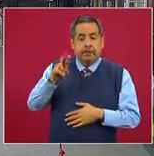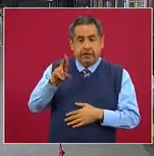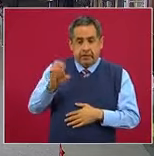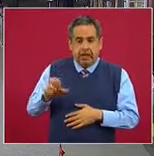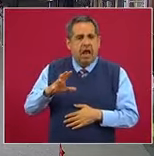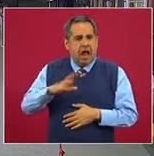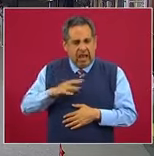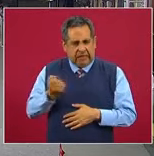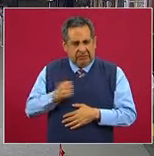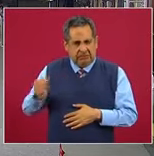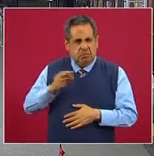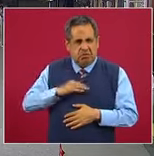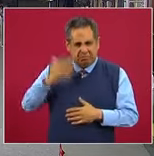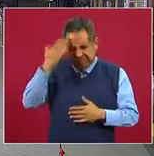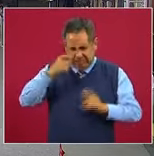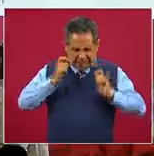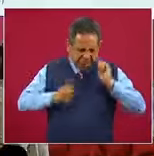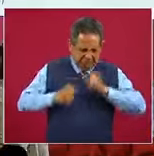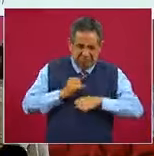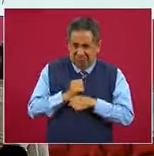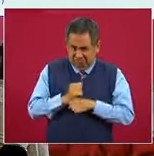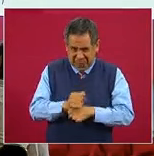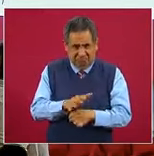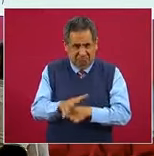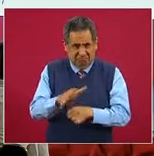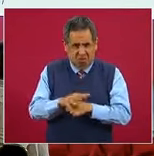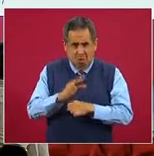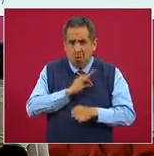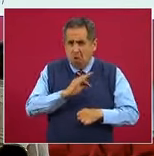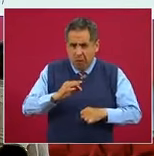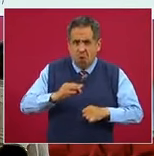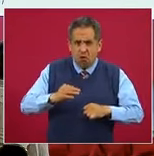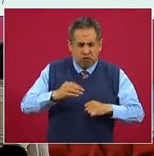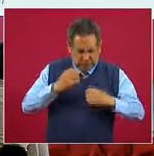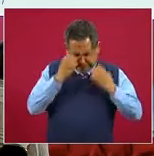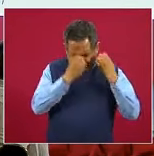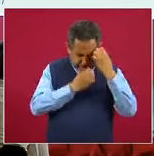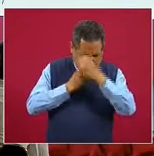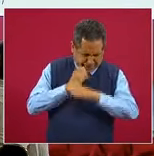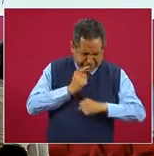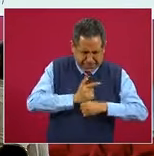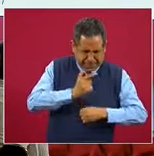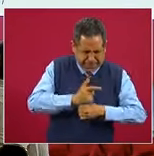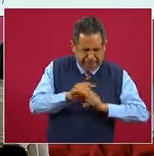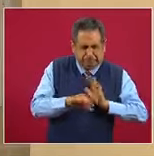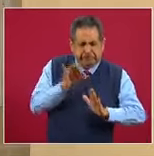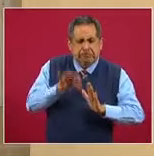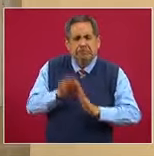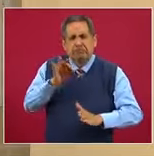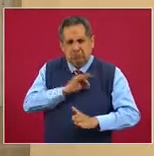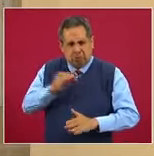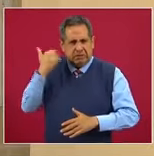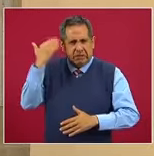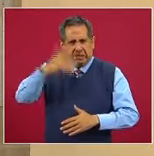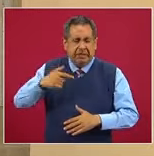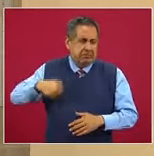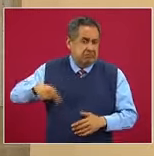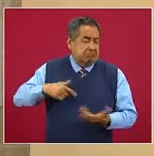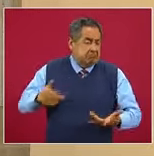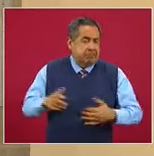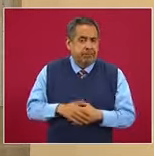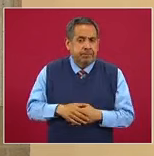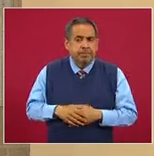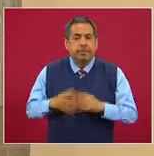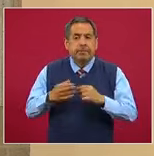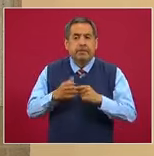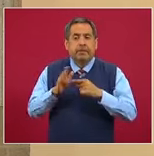las capacidades para poder llevar a cabo la obtención de estas secuencias, de estos genomas. Como ya les comenté en resumen, tenemos